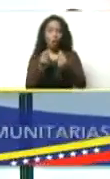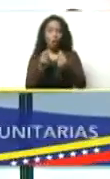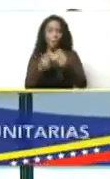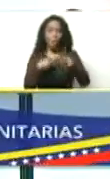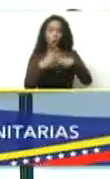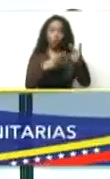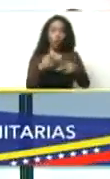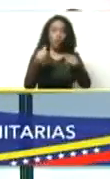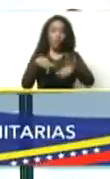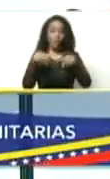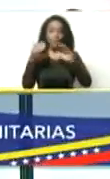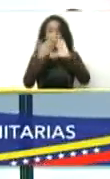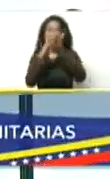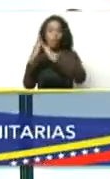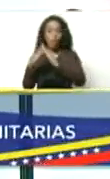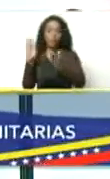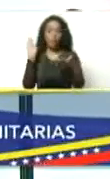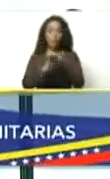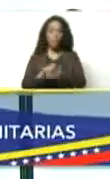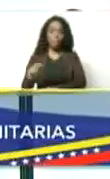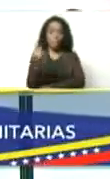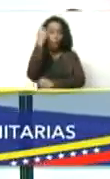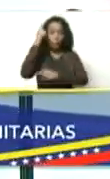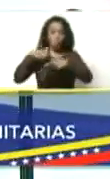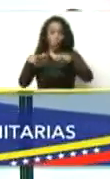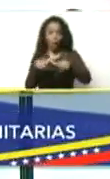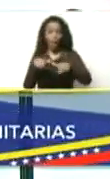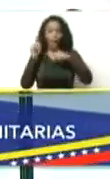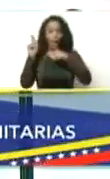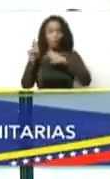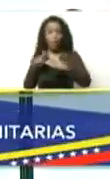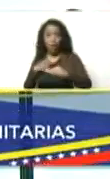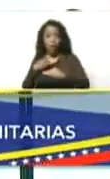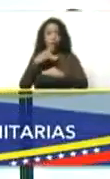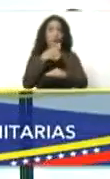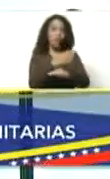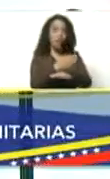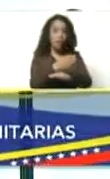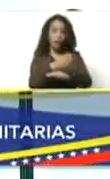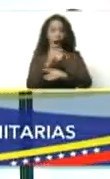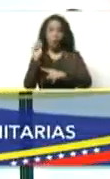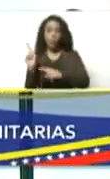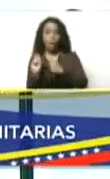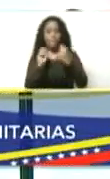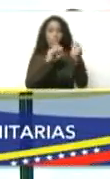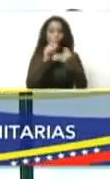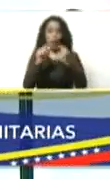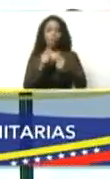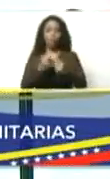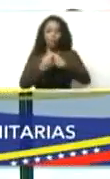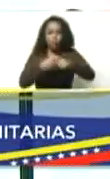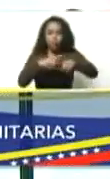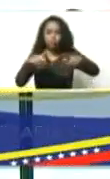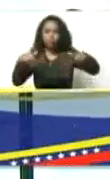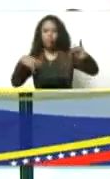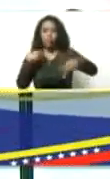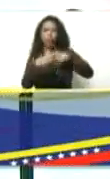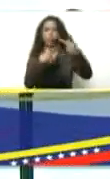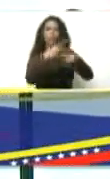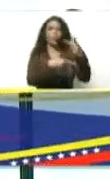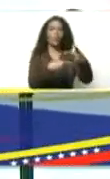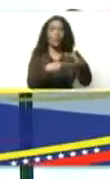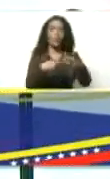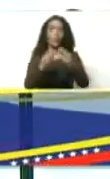de las comunas se ponga en primer lugar. Es ir a un Big Bang, a una explosión productiva de